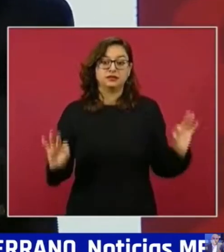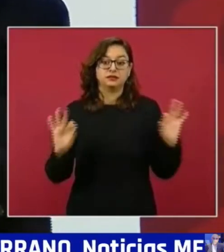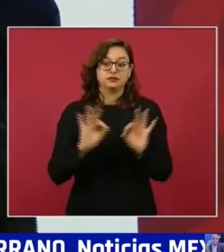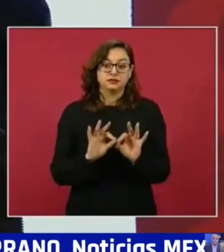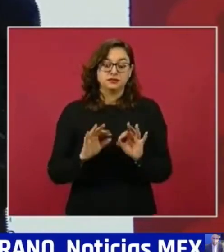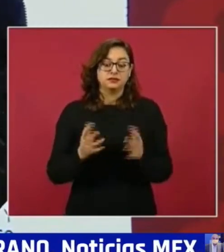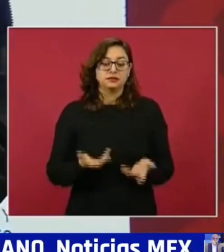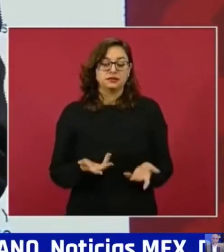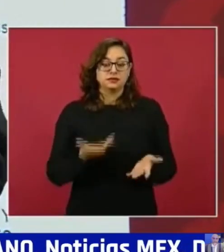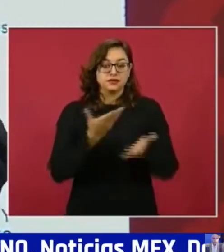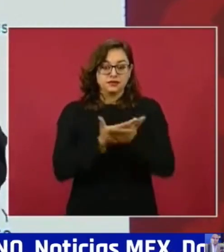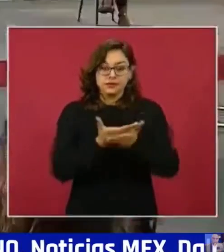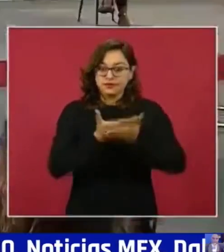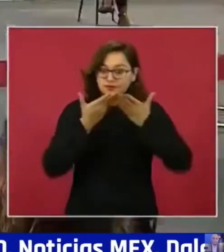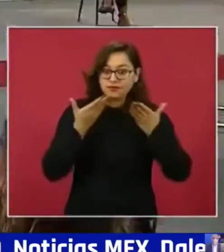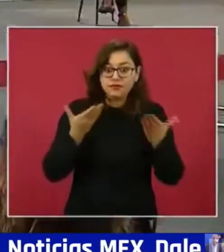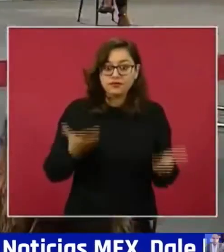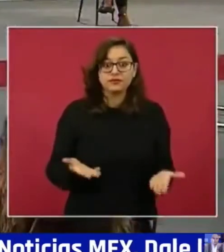porque ahora